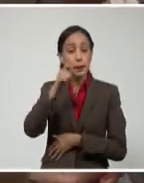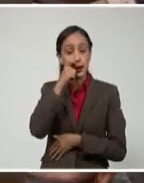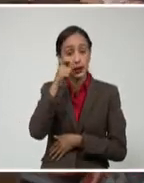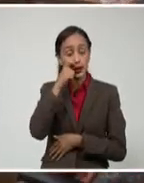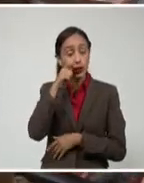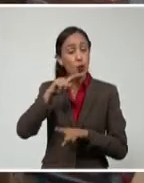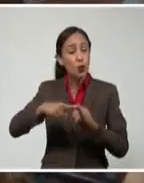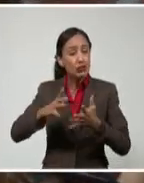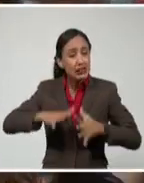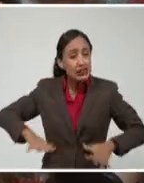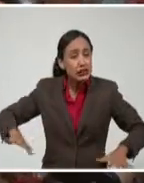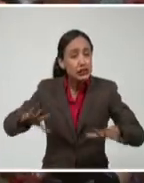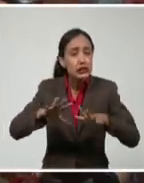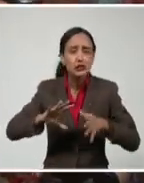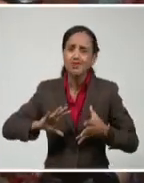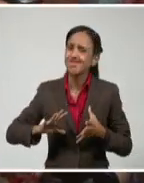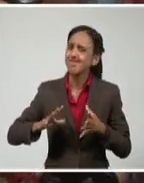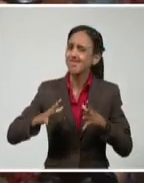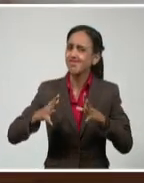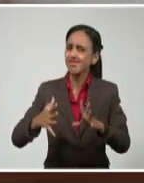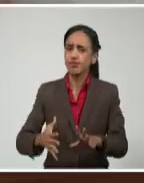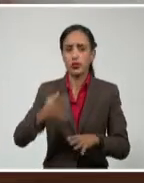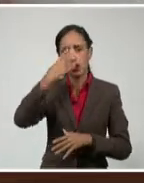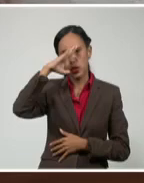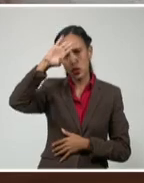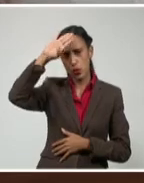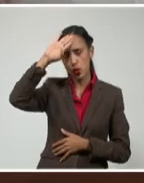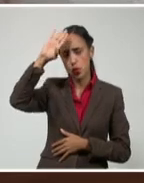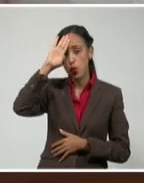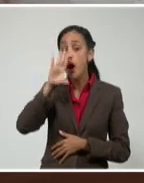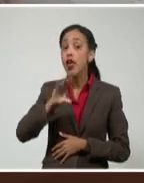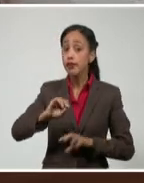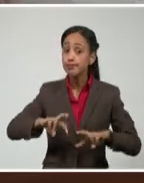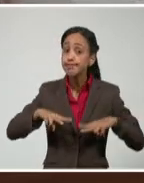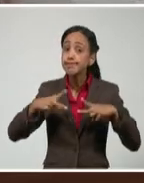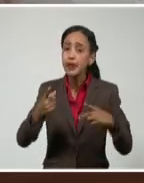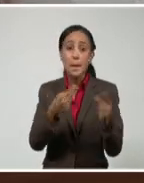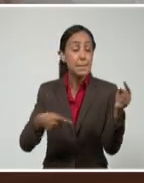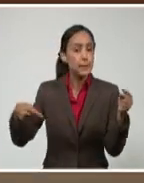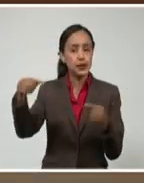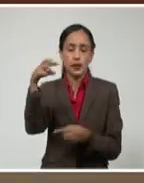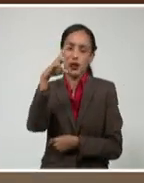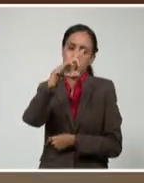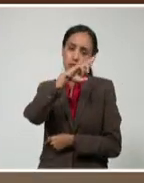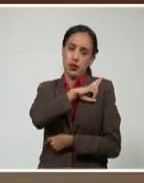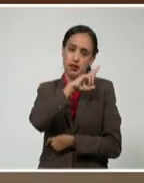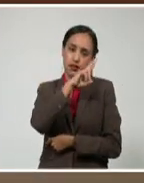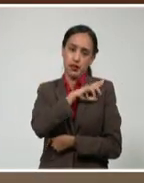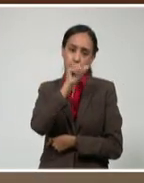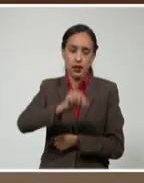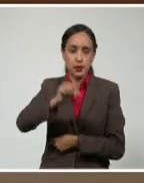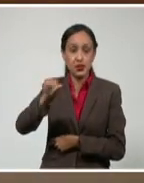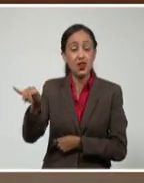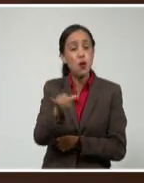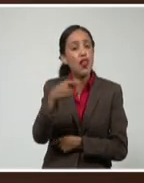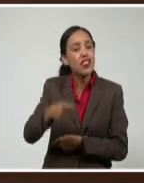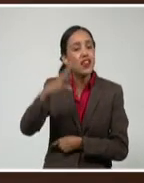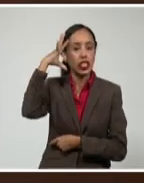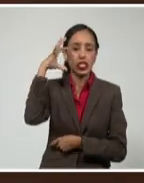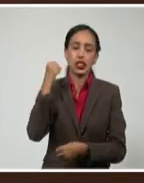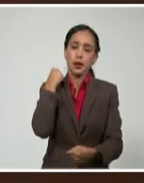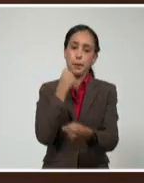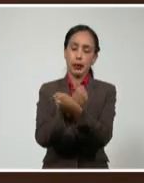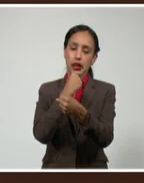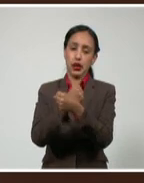la compleja situación epidemiológica del país, reiteró el llamado a la responsabilidad de todos, así como a elevar la percepción del riesgo ante